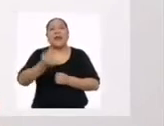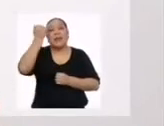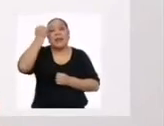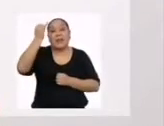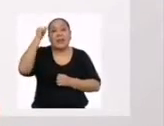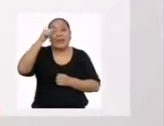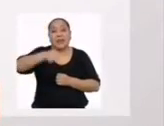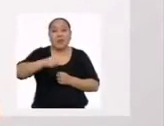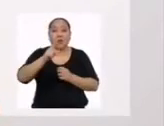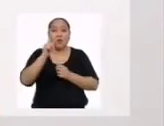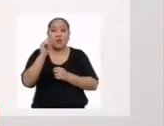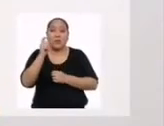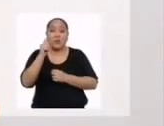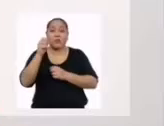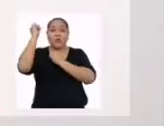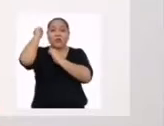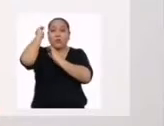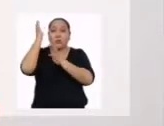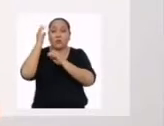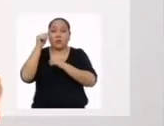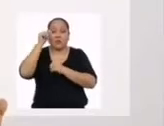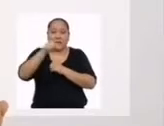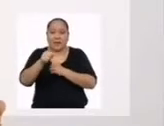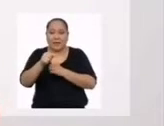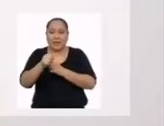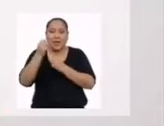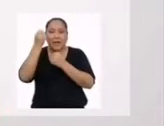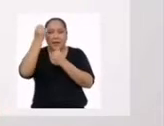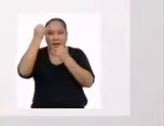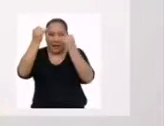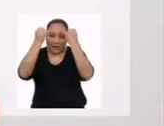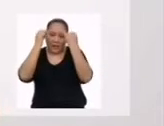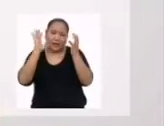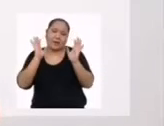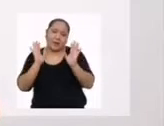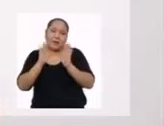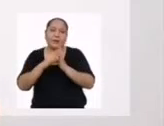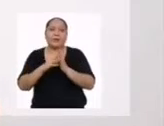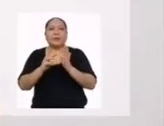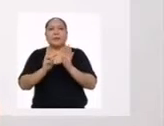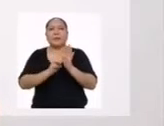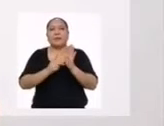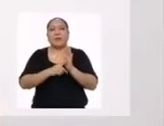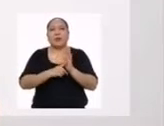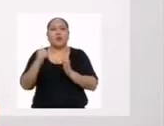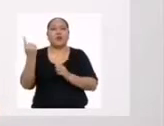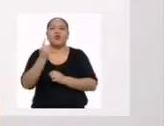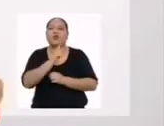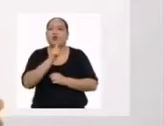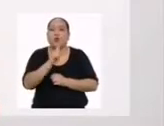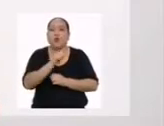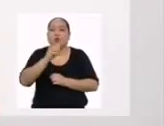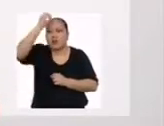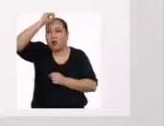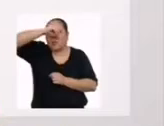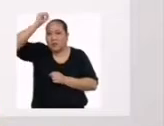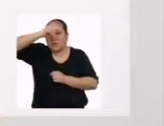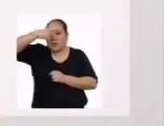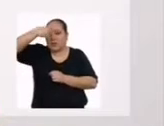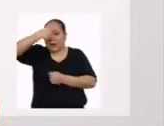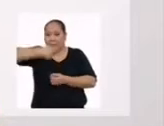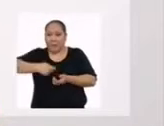es explicar si una connotación subjetiva, es decir, sin que prime el punto de vista o la opinión de quien lo está